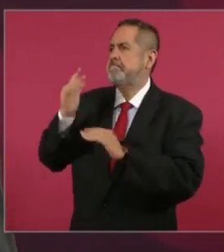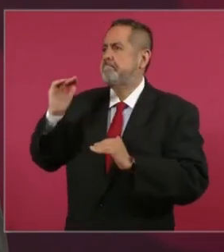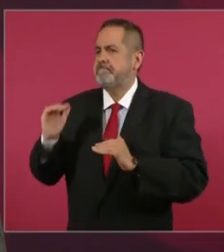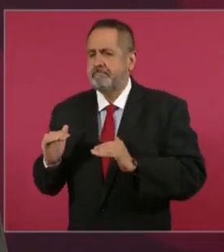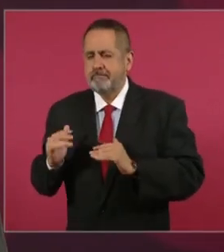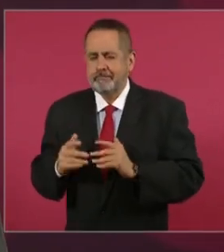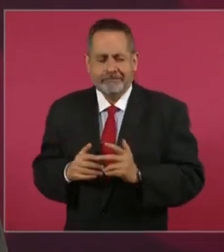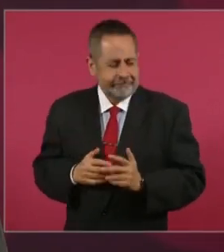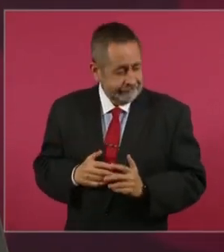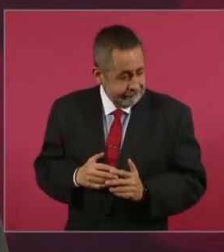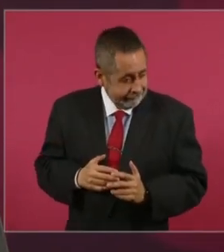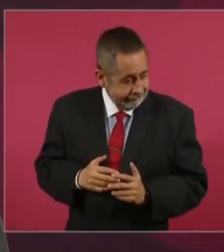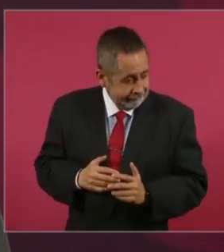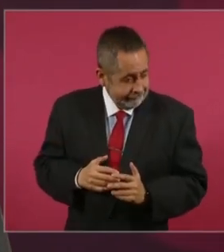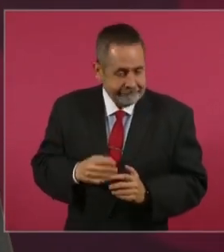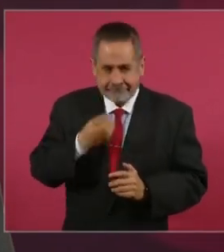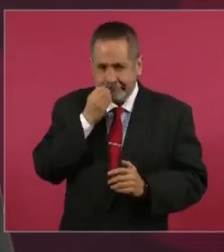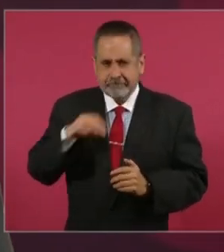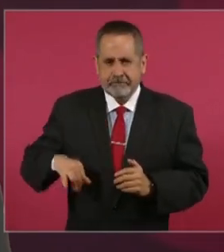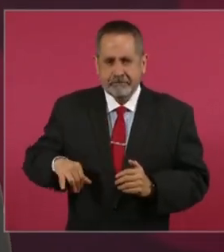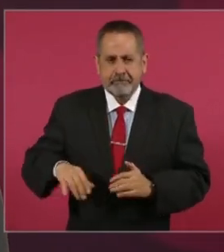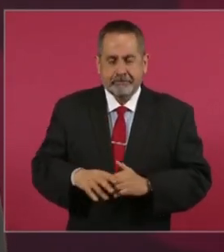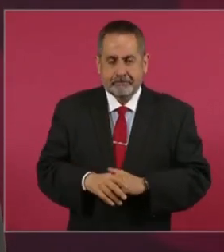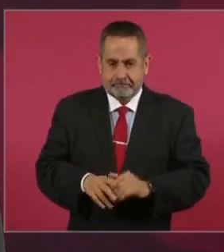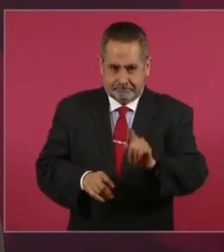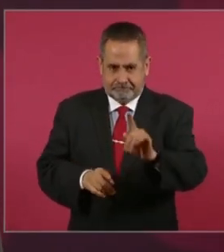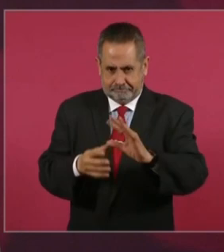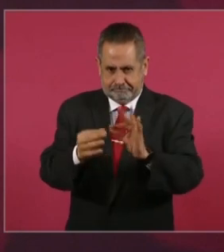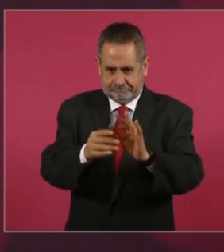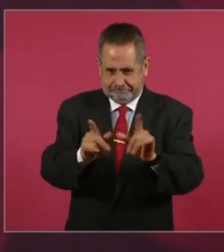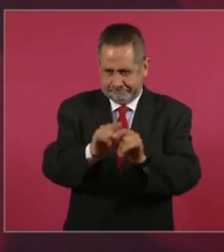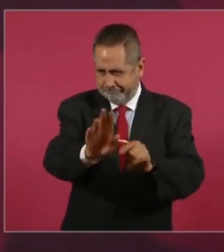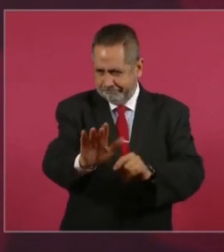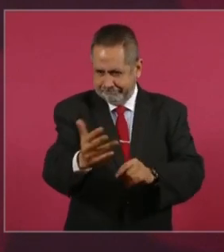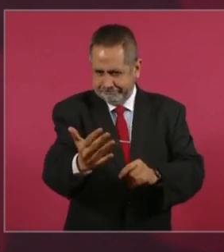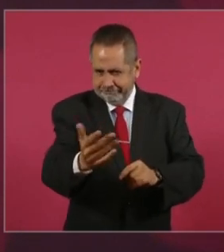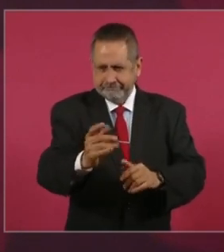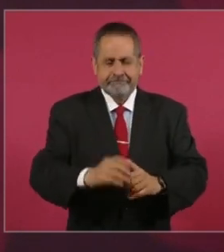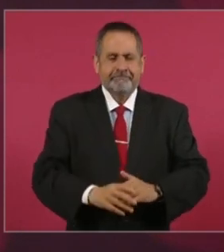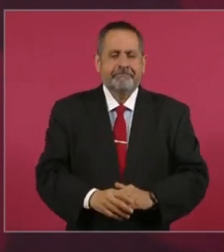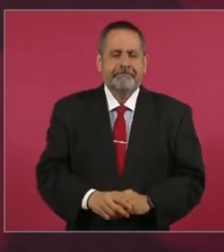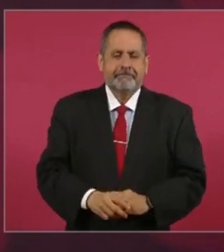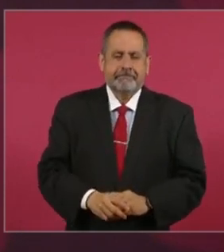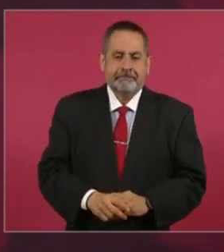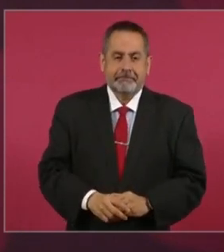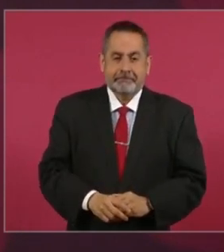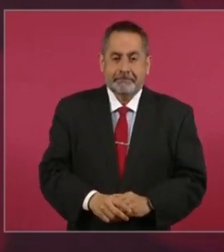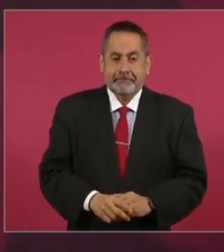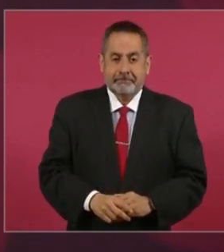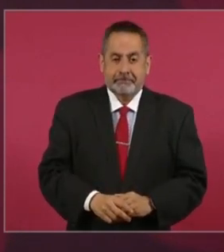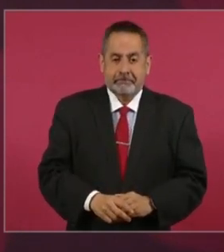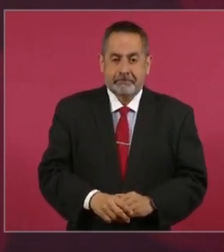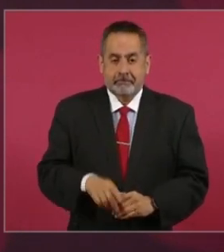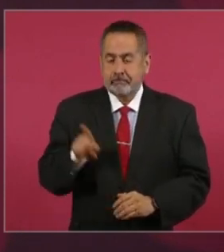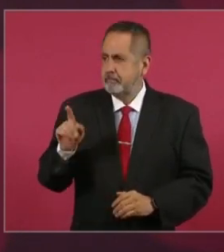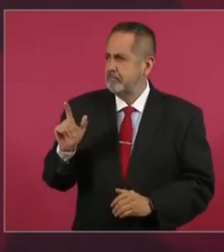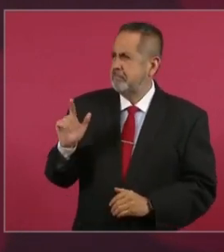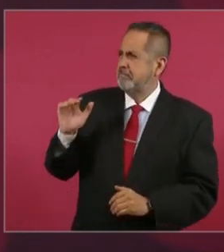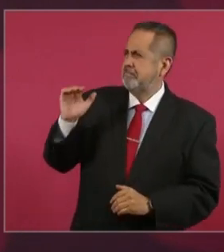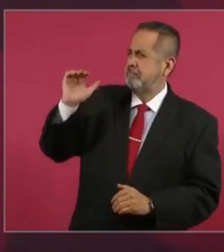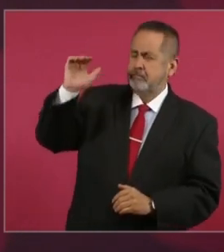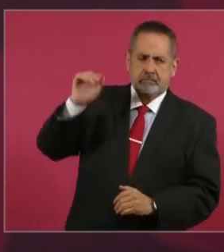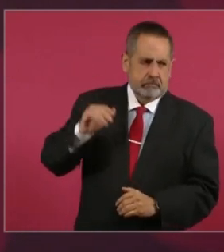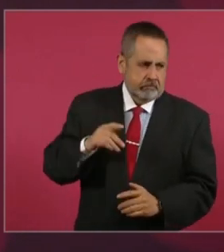Es interesante esto. Para precisar, presidente… Espérame, es que estás muy arriba y